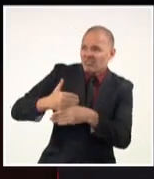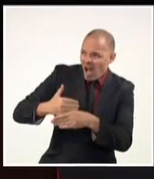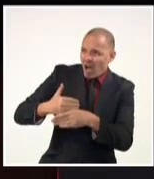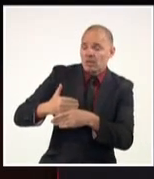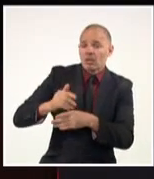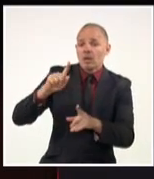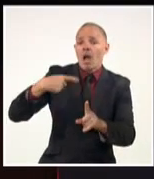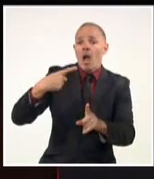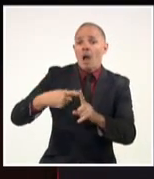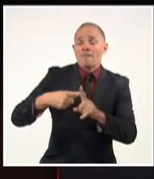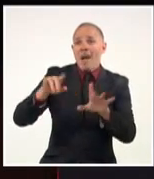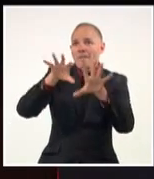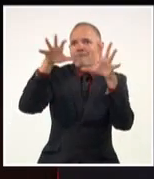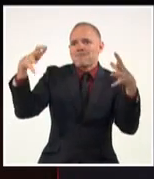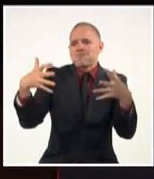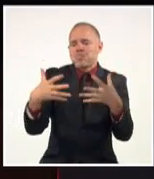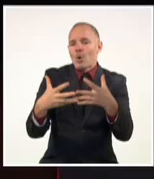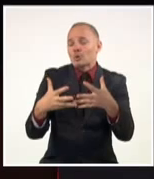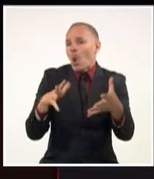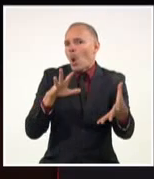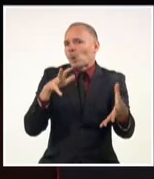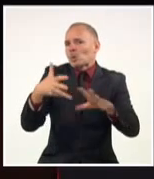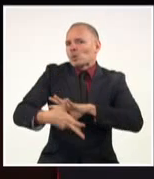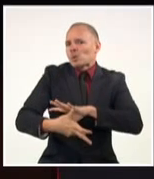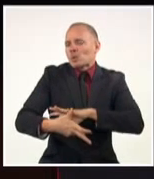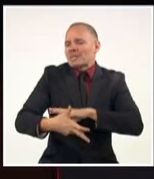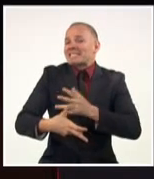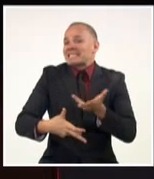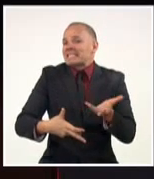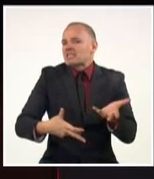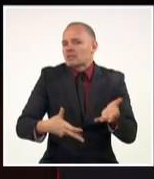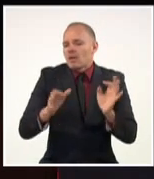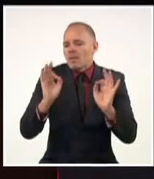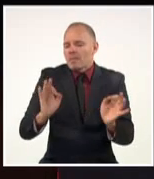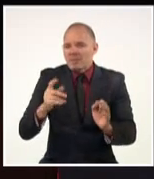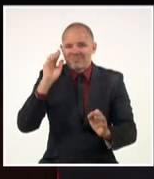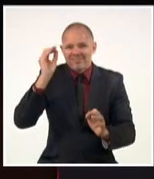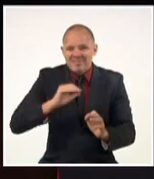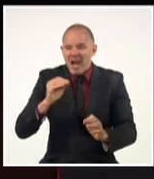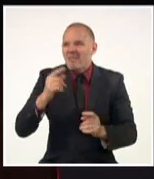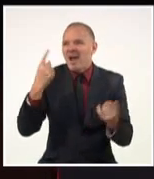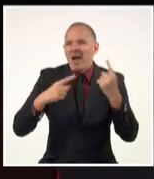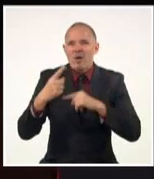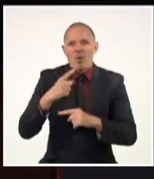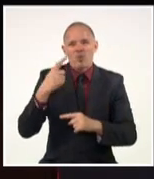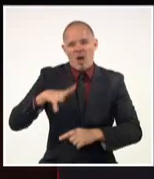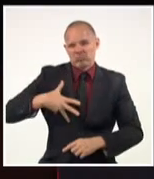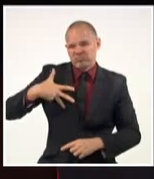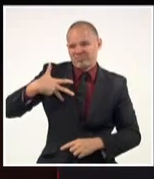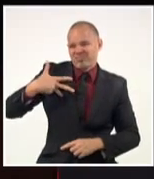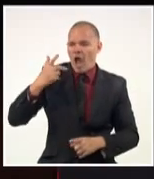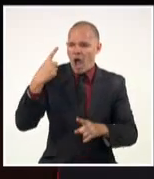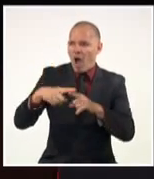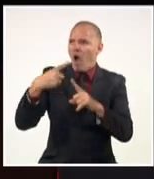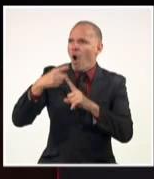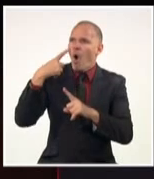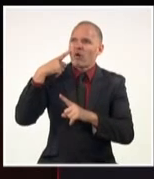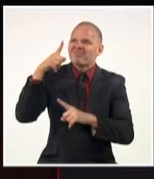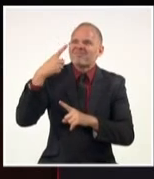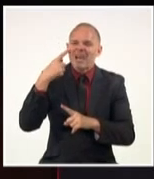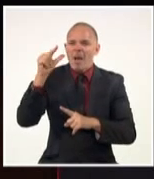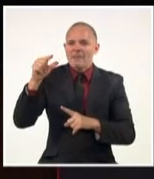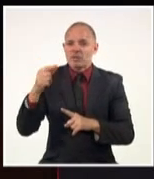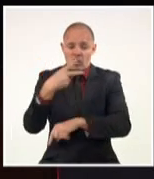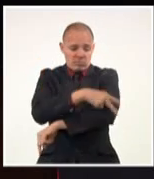contexto internacional minado por la incertidumbre, la injusticia, el abuso y la indiferencia de los